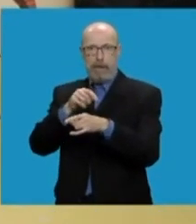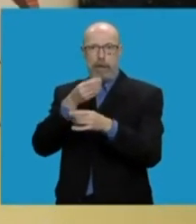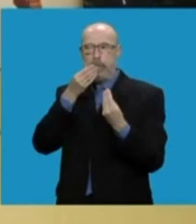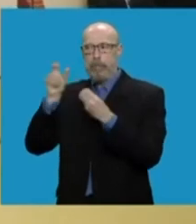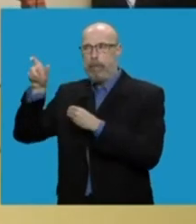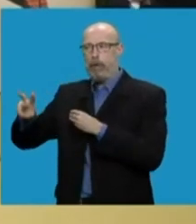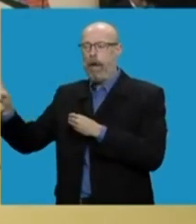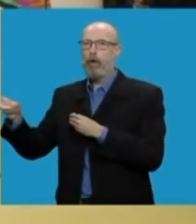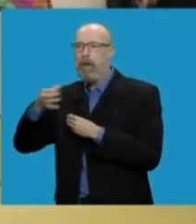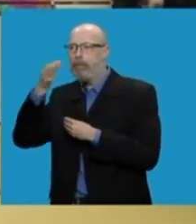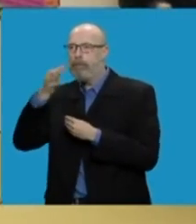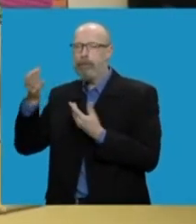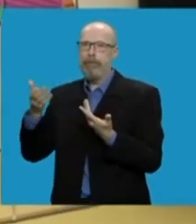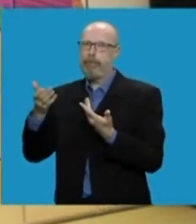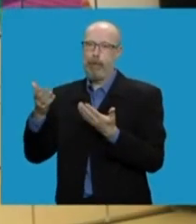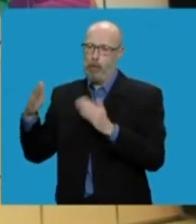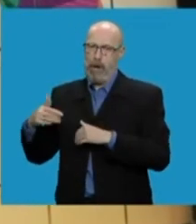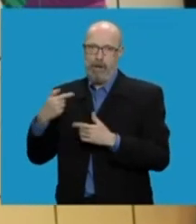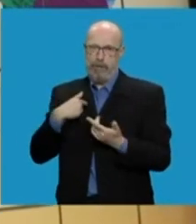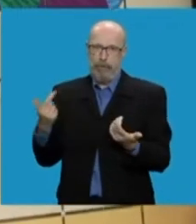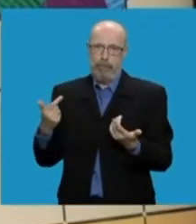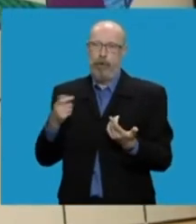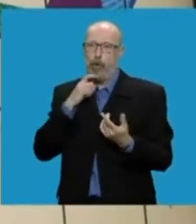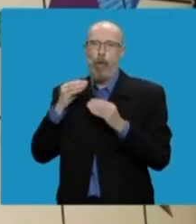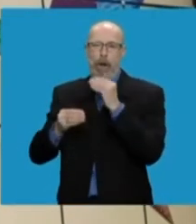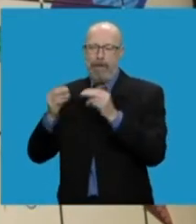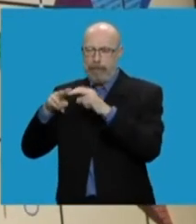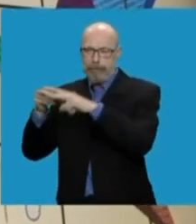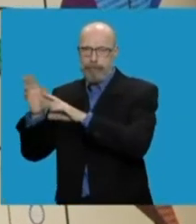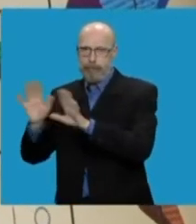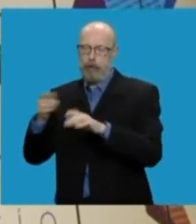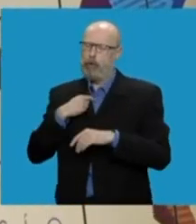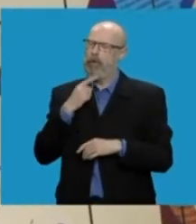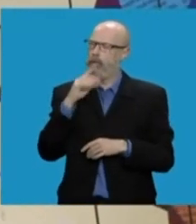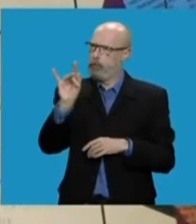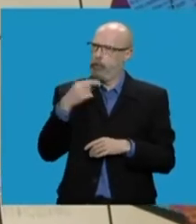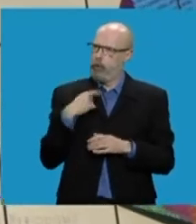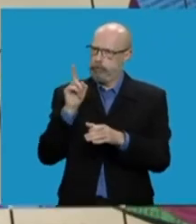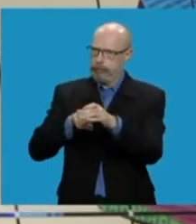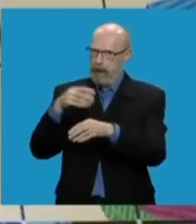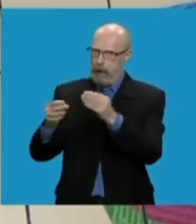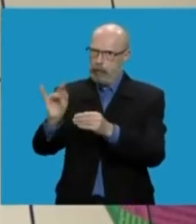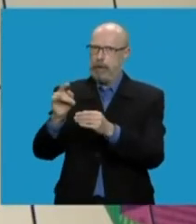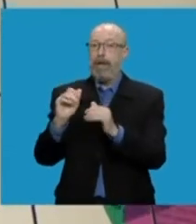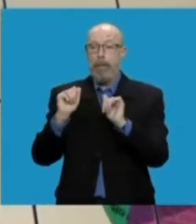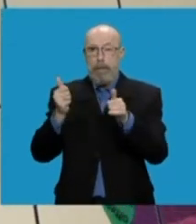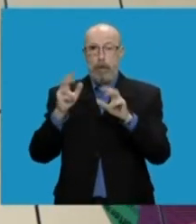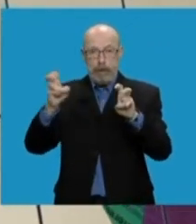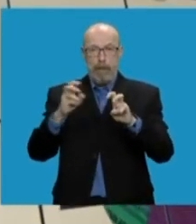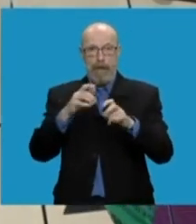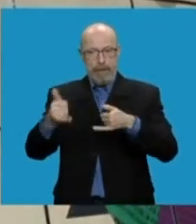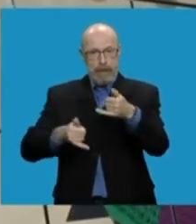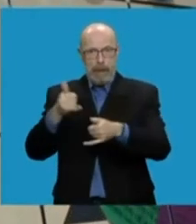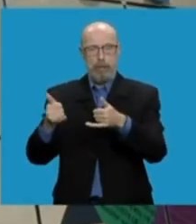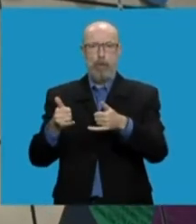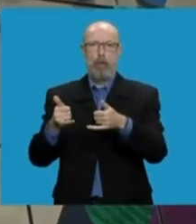Y entonces le dije que sí. Y empecé a comentar allí el mundo del ciclismo. Y en el mundo del ciclismo tuve la fortuna